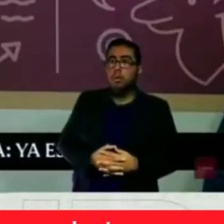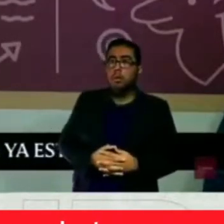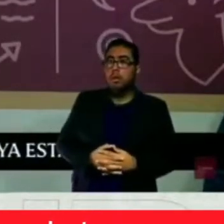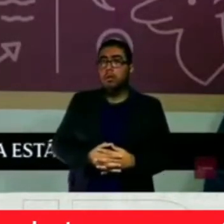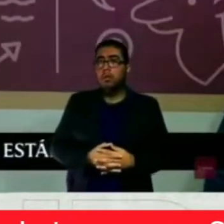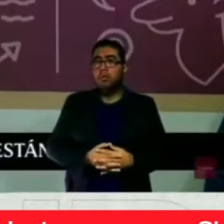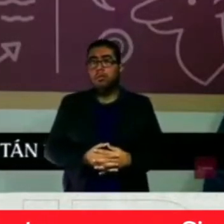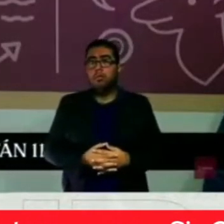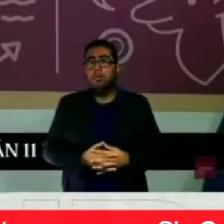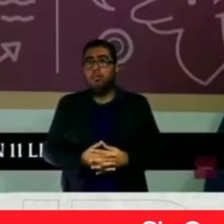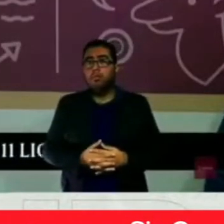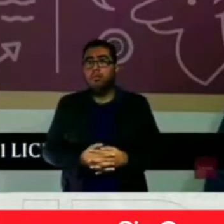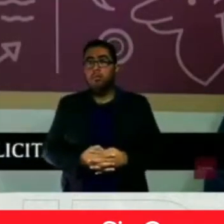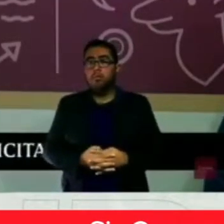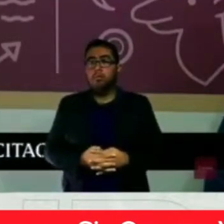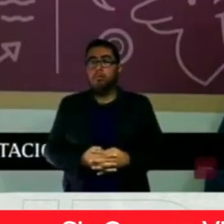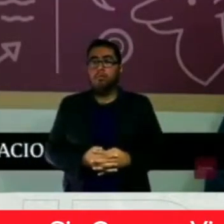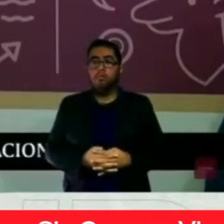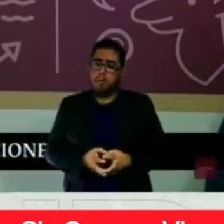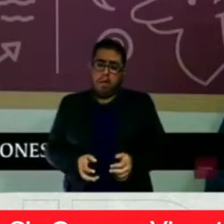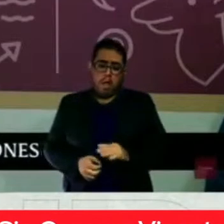quita.